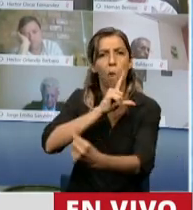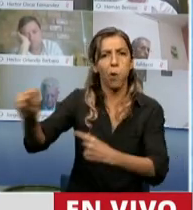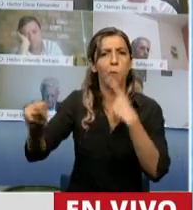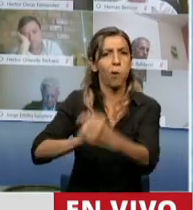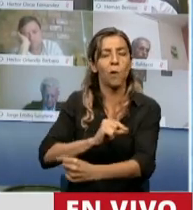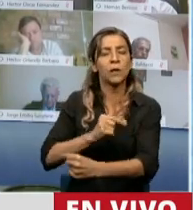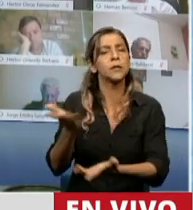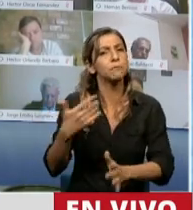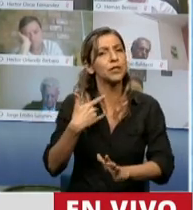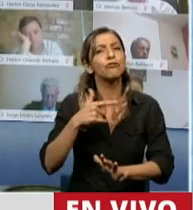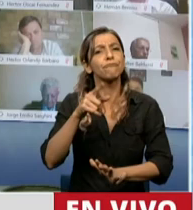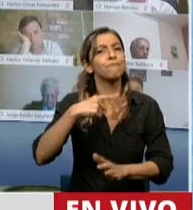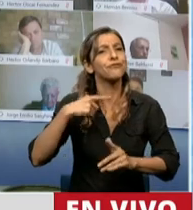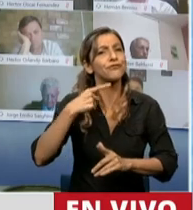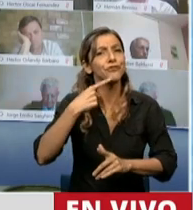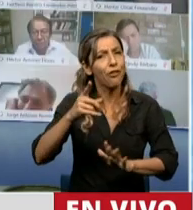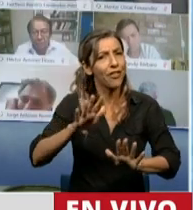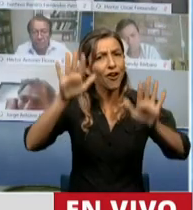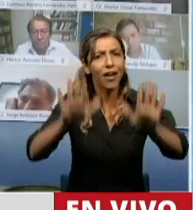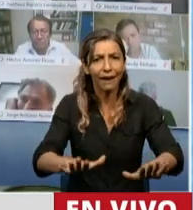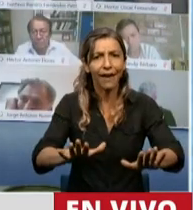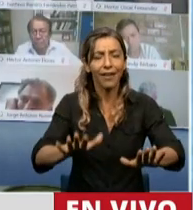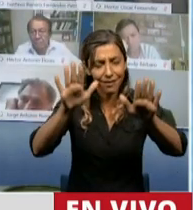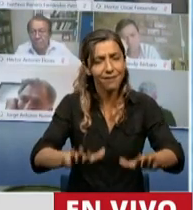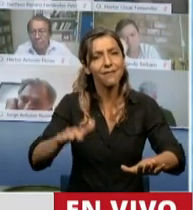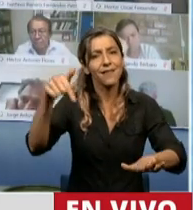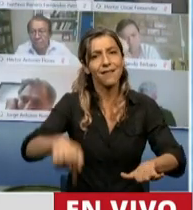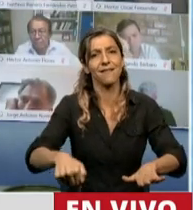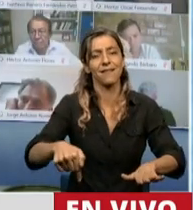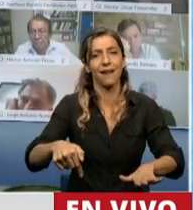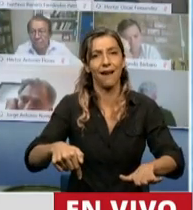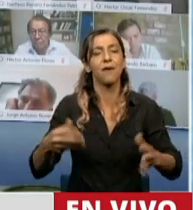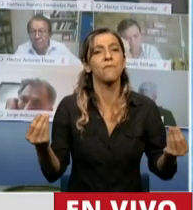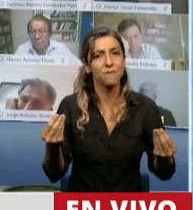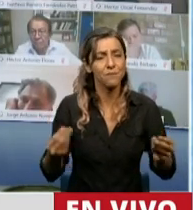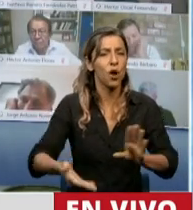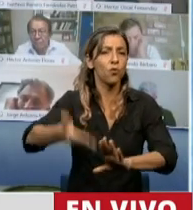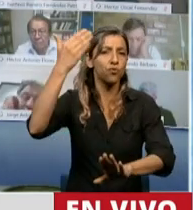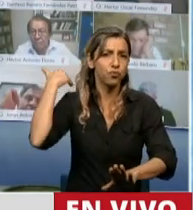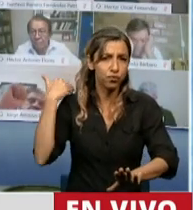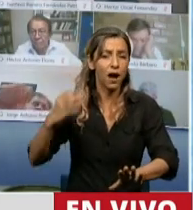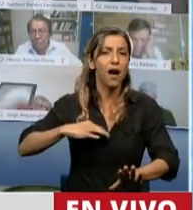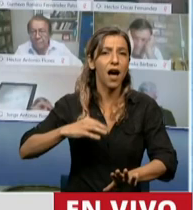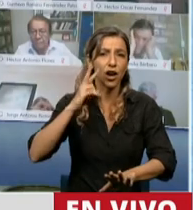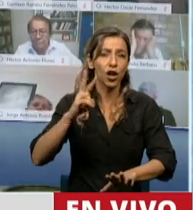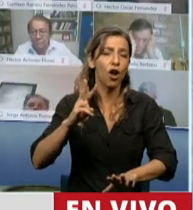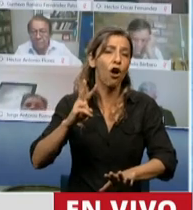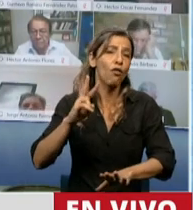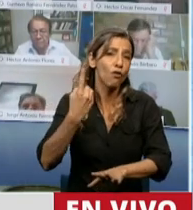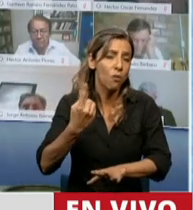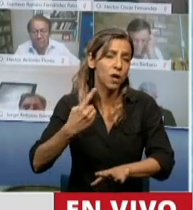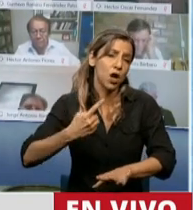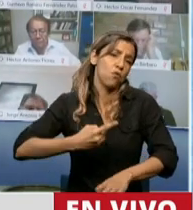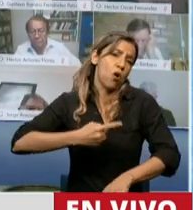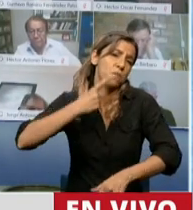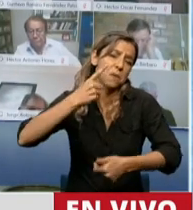Quédense en este país porque este país es de ustedes. Miren, el 25 de mayo del 2013 habían ido cientos de miles en el 2001 de la Argentina